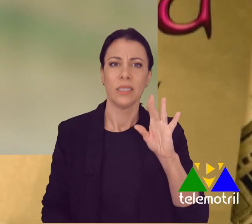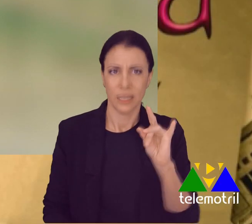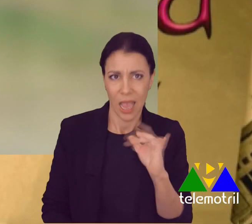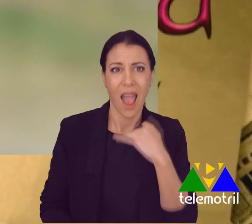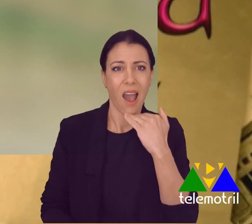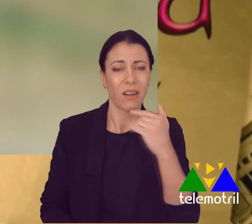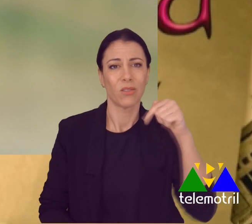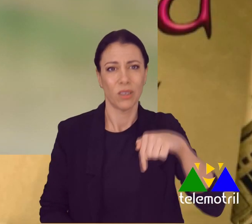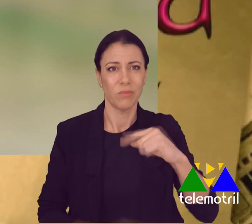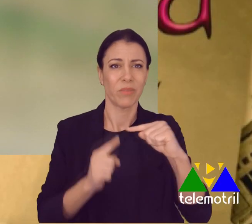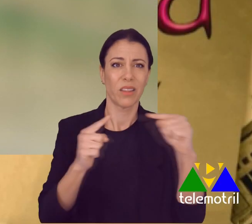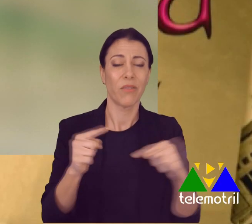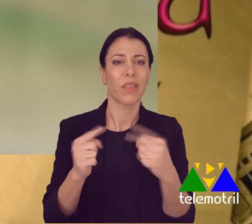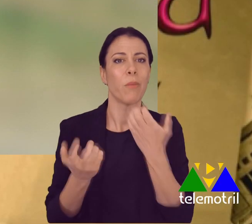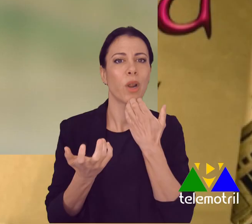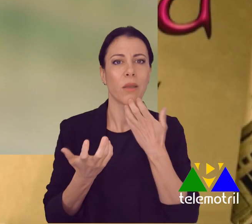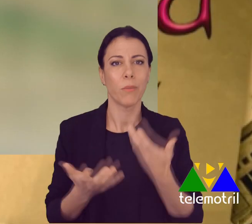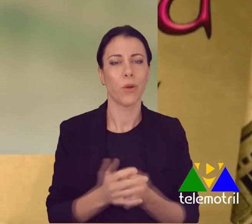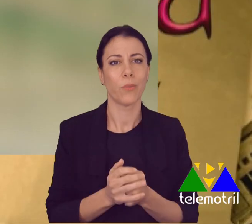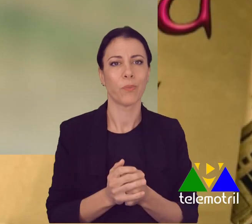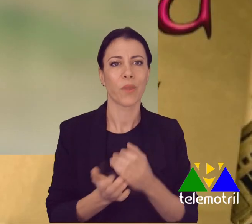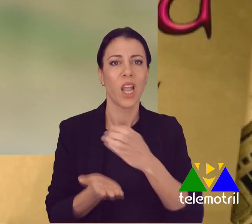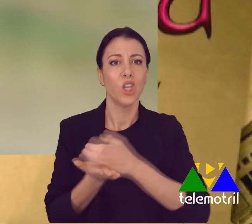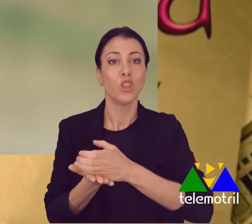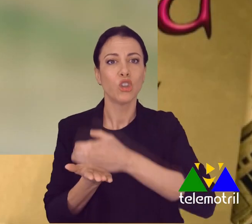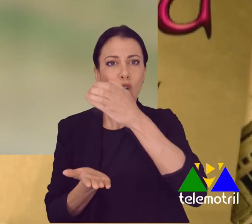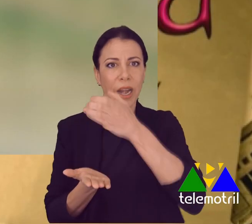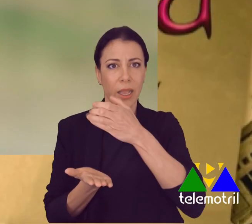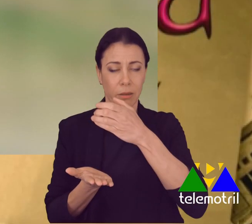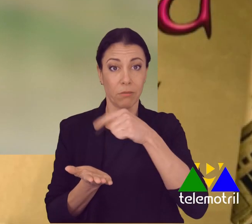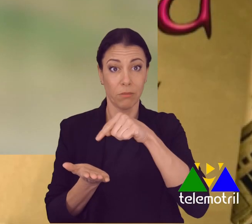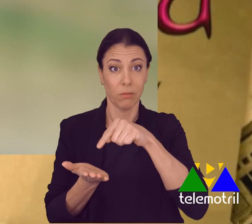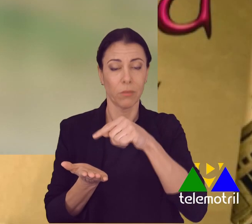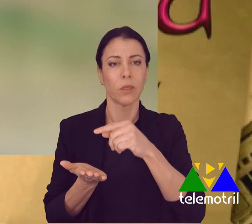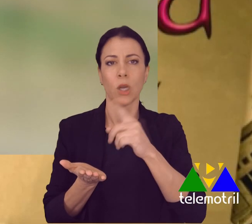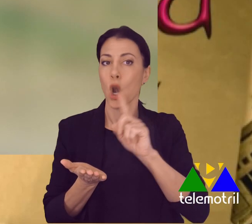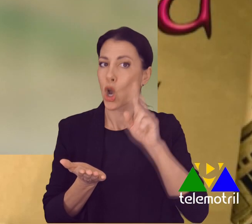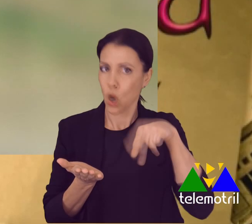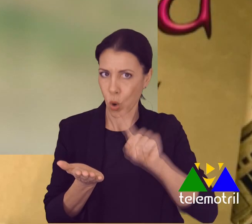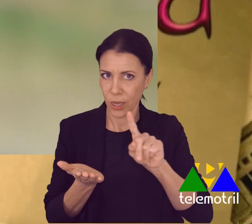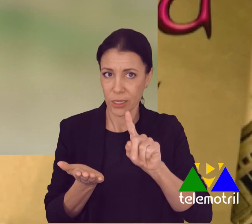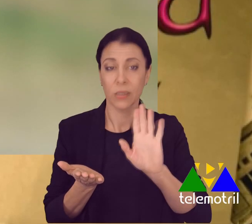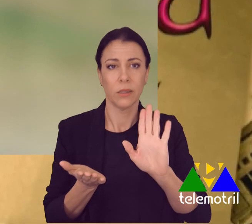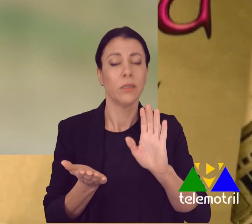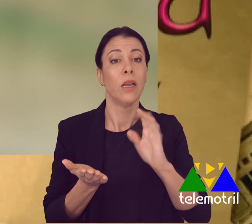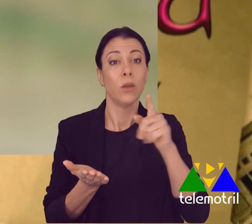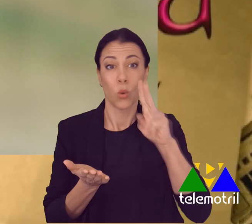¿no? Por ejemplo, la torre no es una torre. En Motril tenemos en el escudo actual una torre,